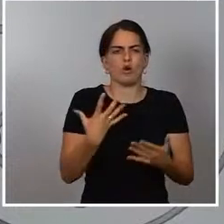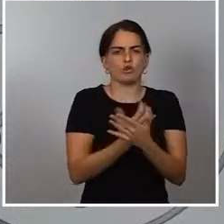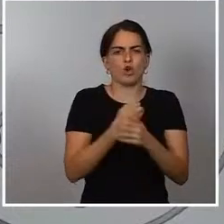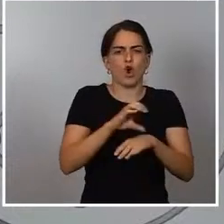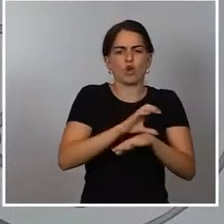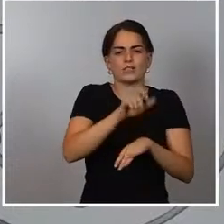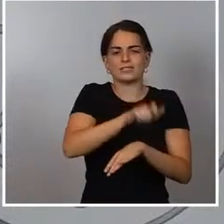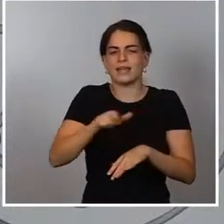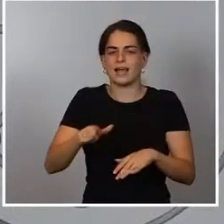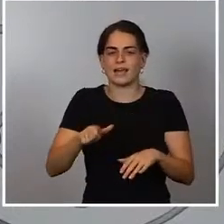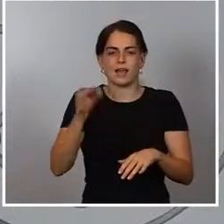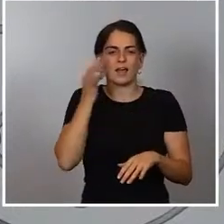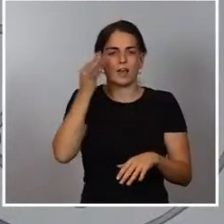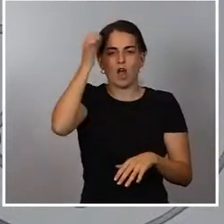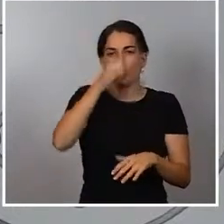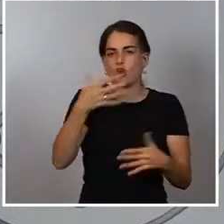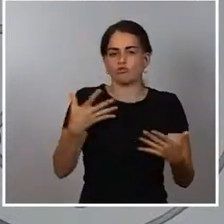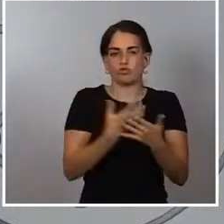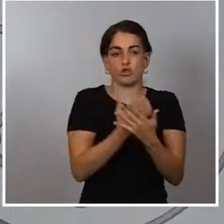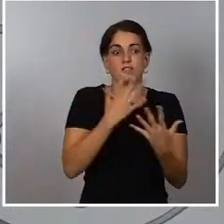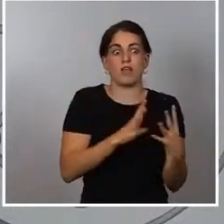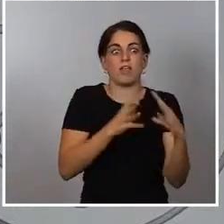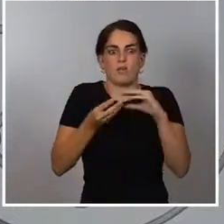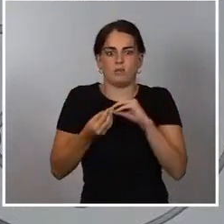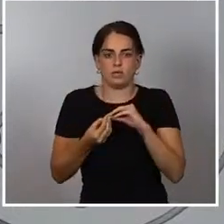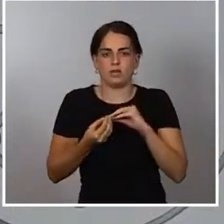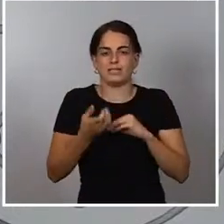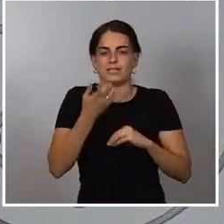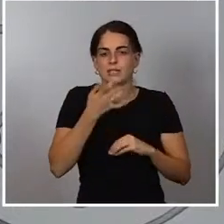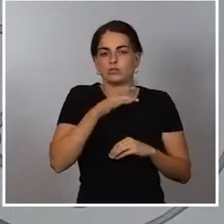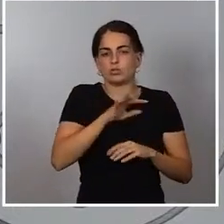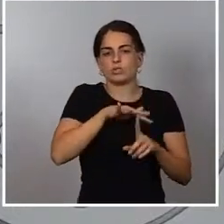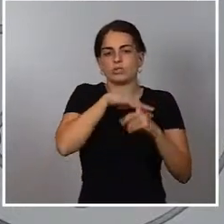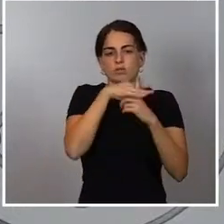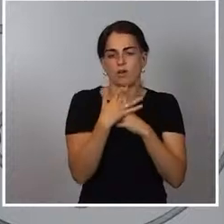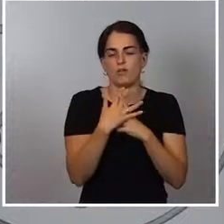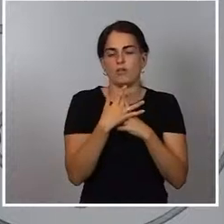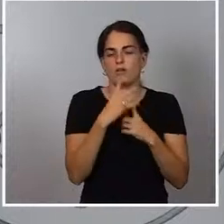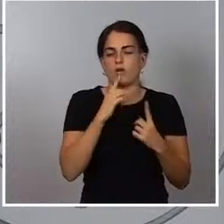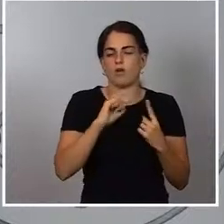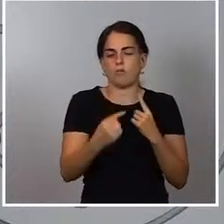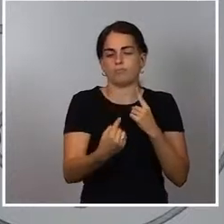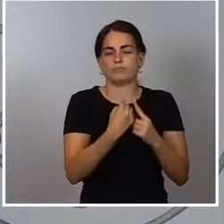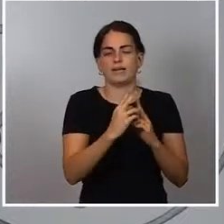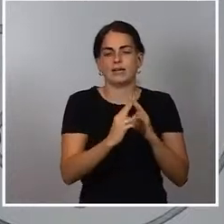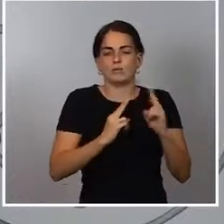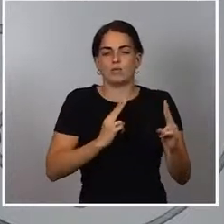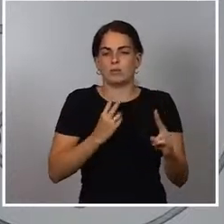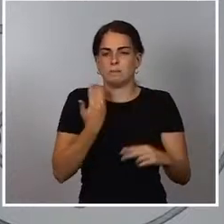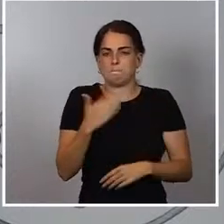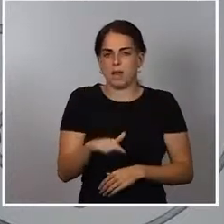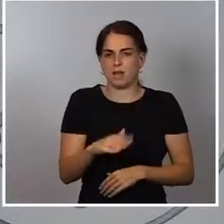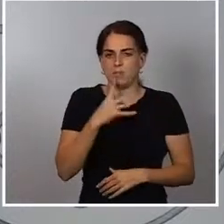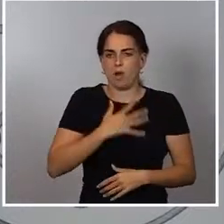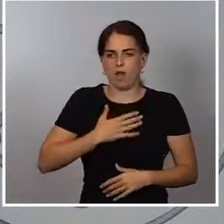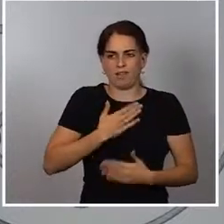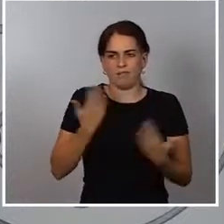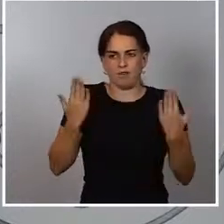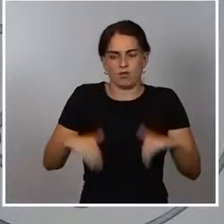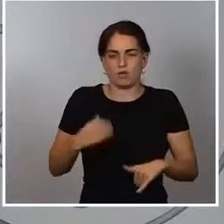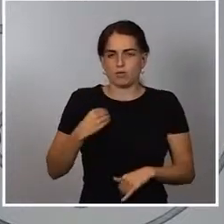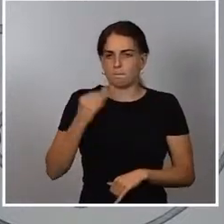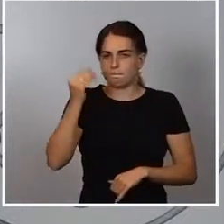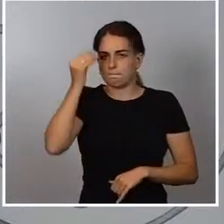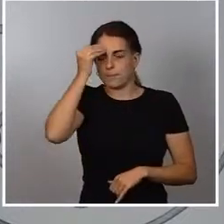la están adoptando y que están recibiendo situaciones nada agradables nada agradables y que yo creo que no debemos